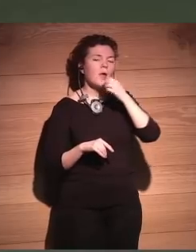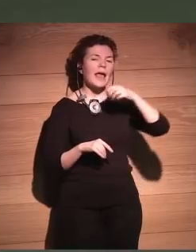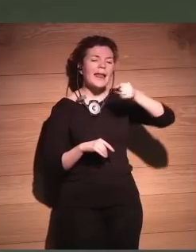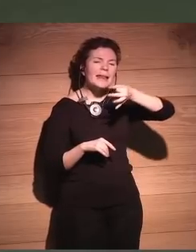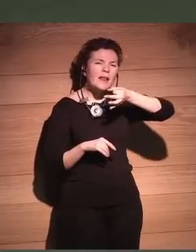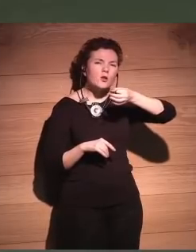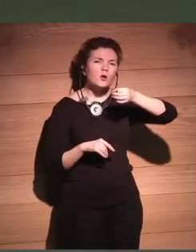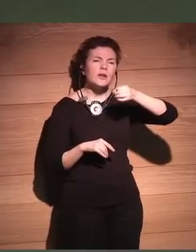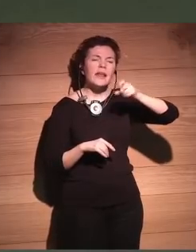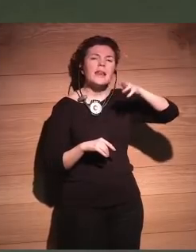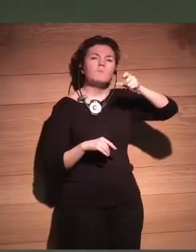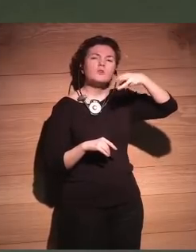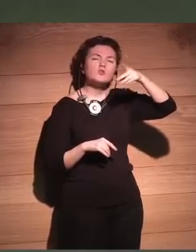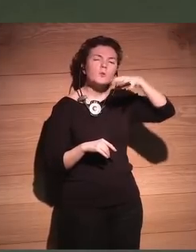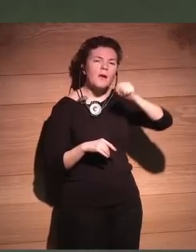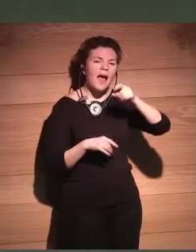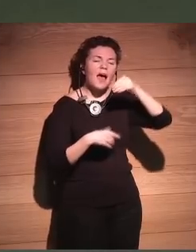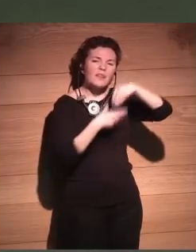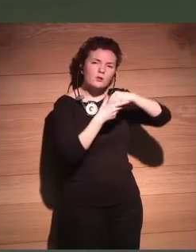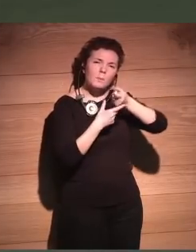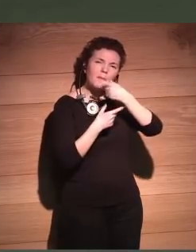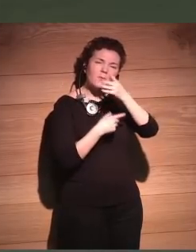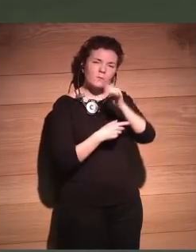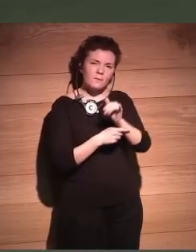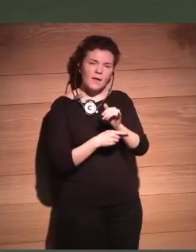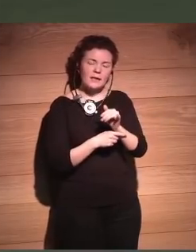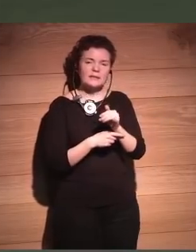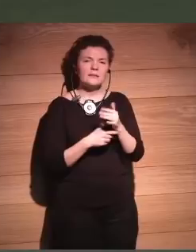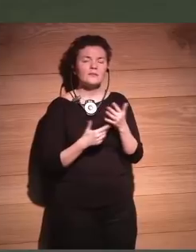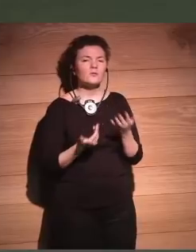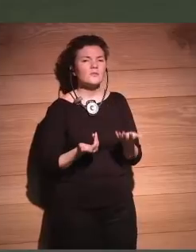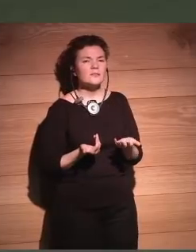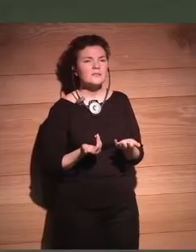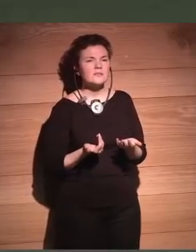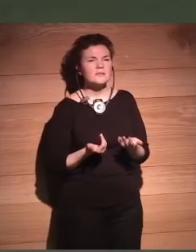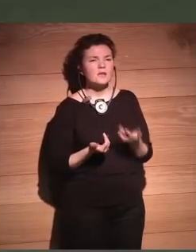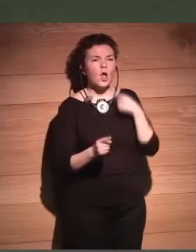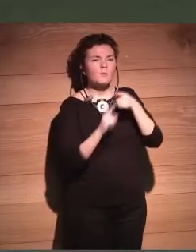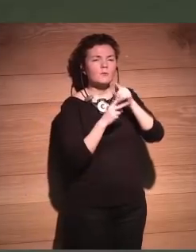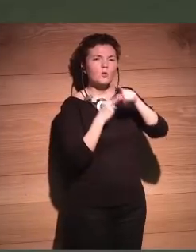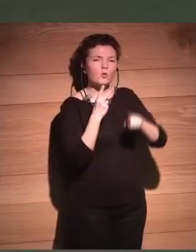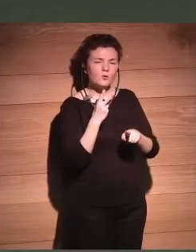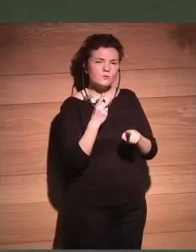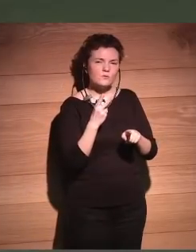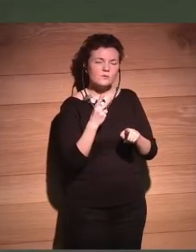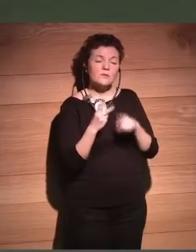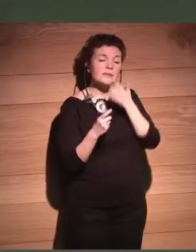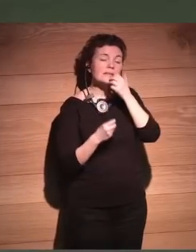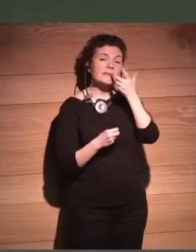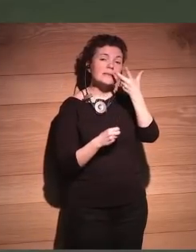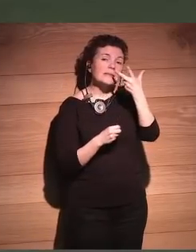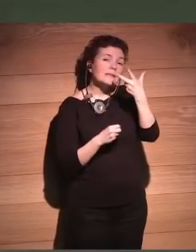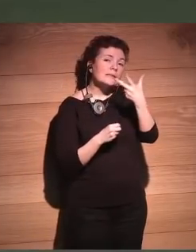nanopartículas en el liposoma que contienen medicamento. Entonces, bueno, esto tiene dos objetivos. Bueno, cuando